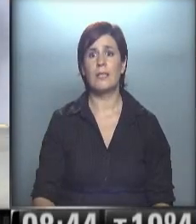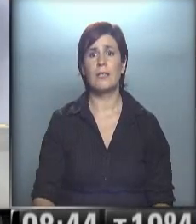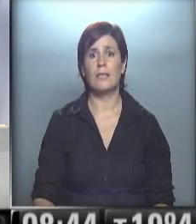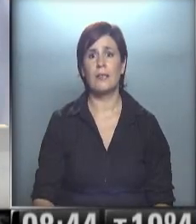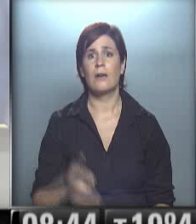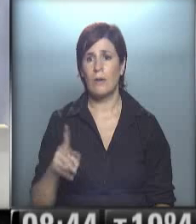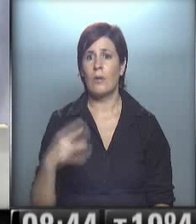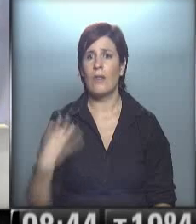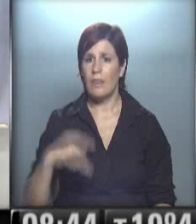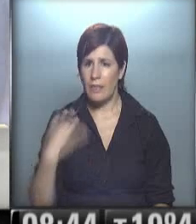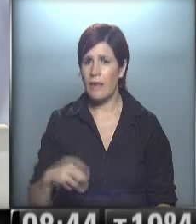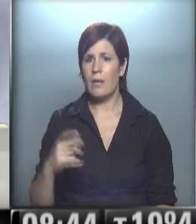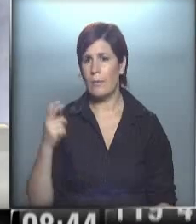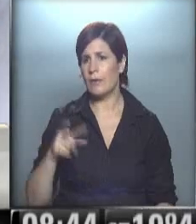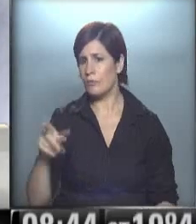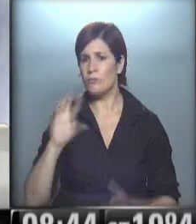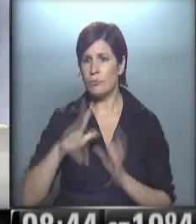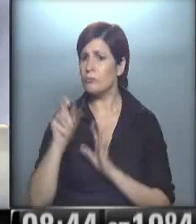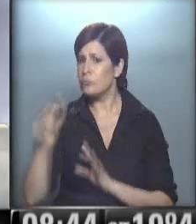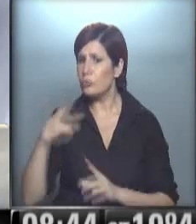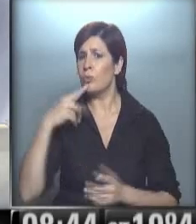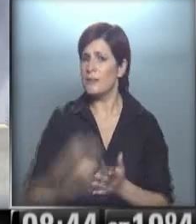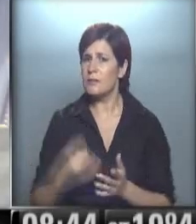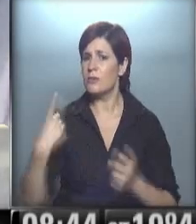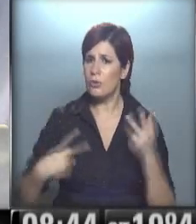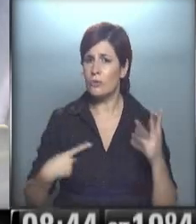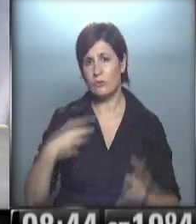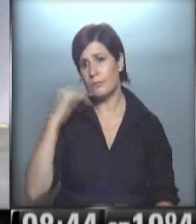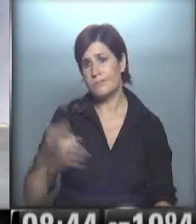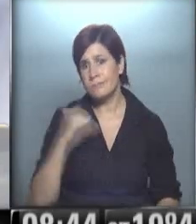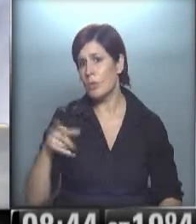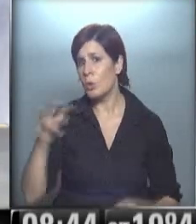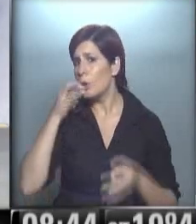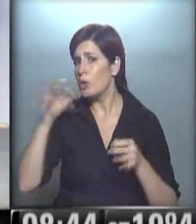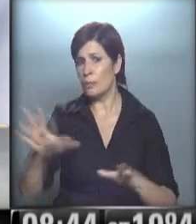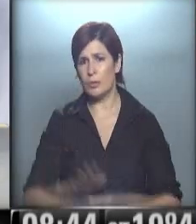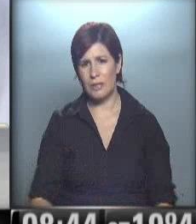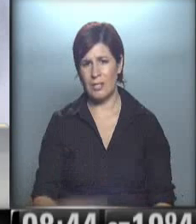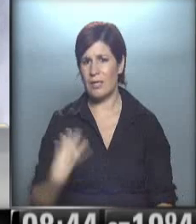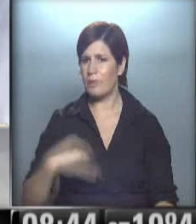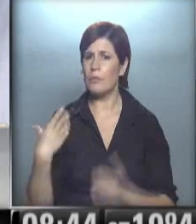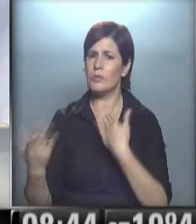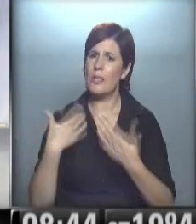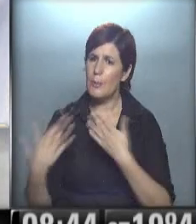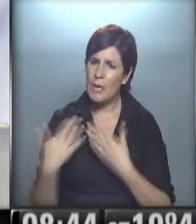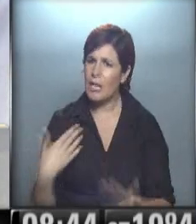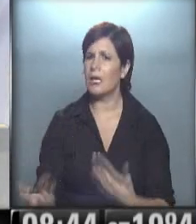que formar tu camino, uno te aconseja, pero lo tenemos que discutir.